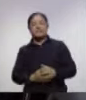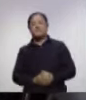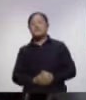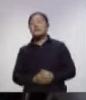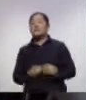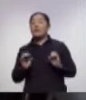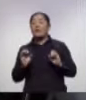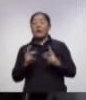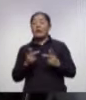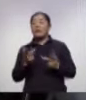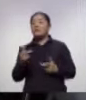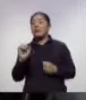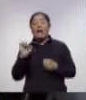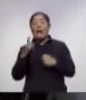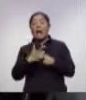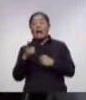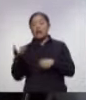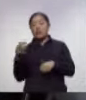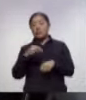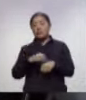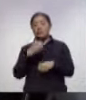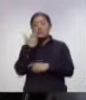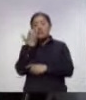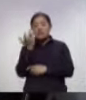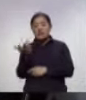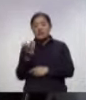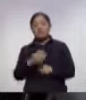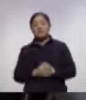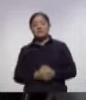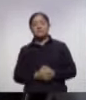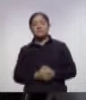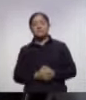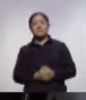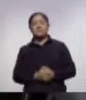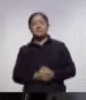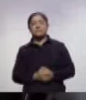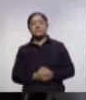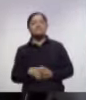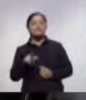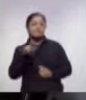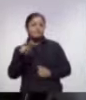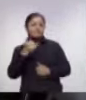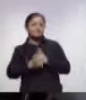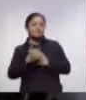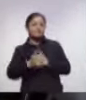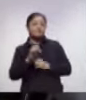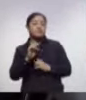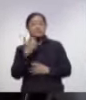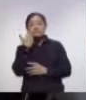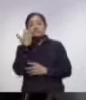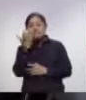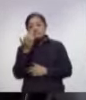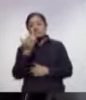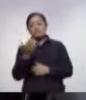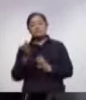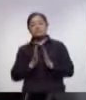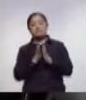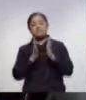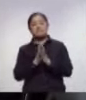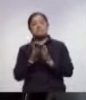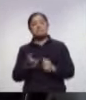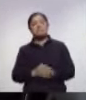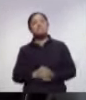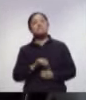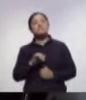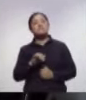Finalmente, ¿algo más que pueda usted agregar a aquellos que puedan participar o que tengan intenciones de participar en este reto, claro, Valquírico?